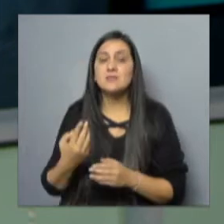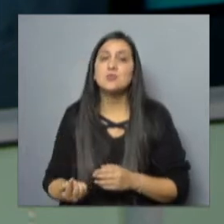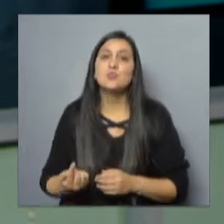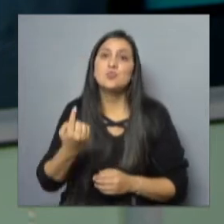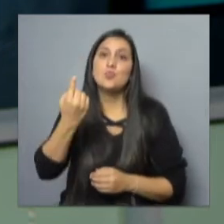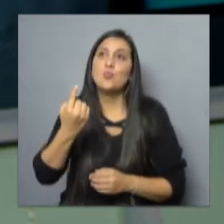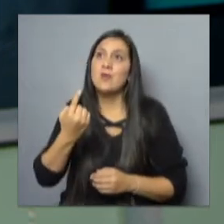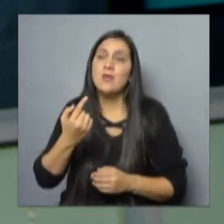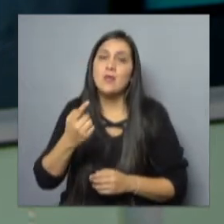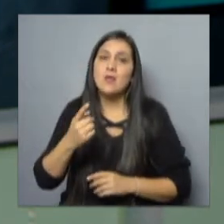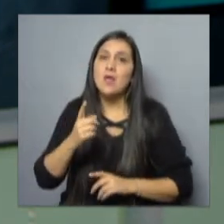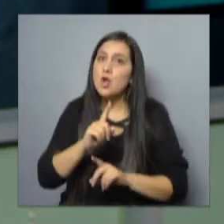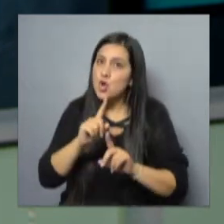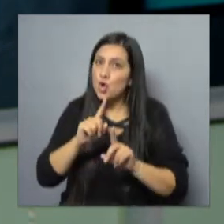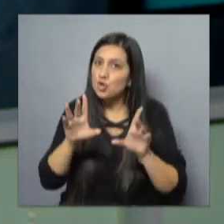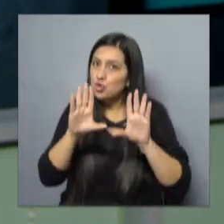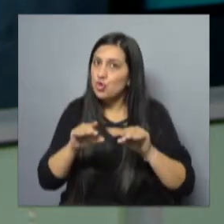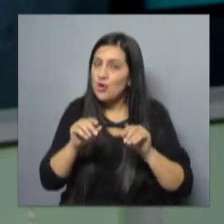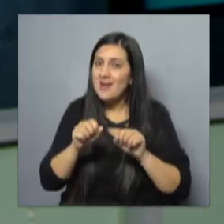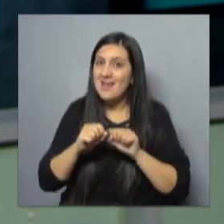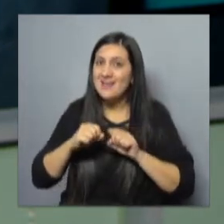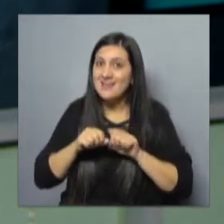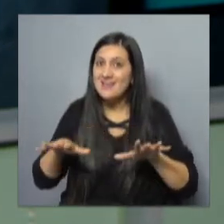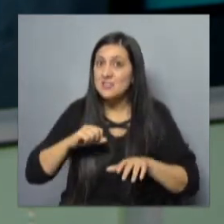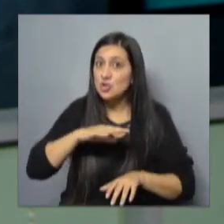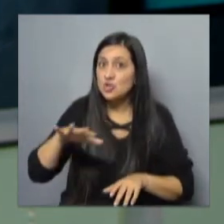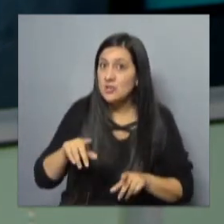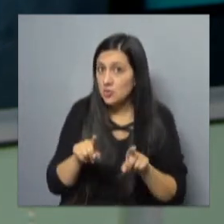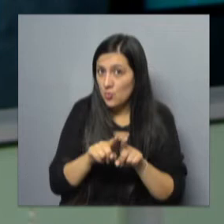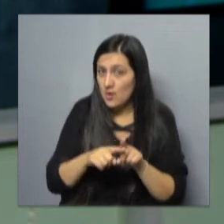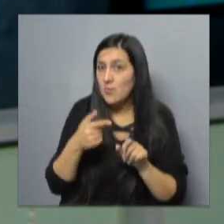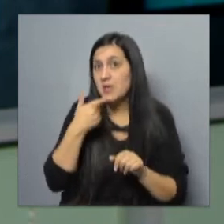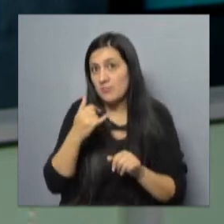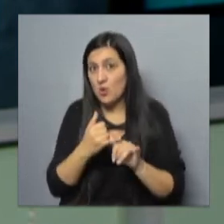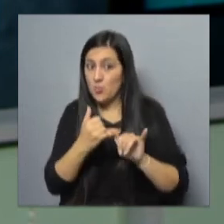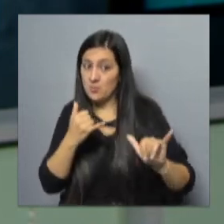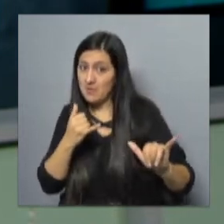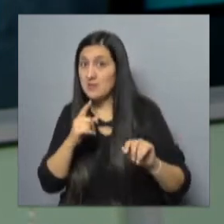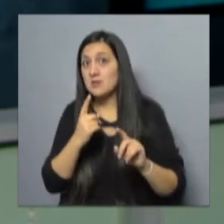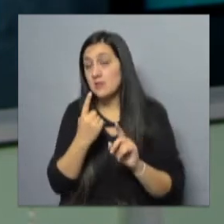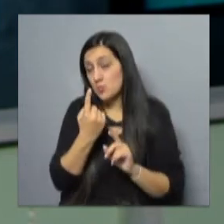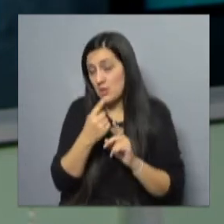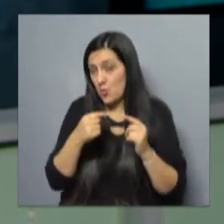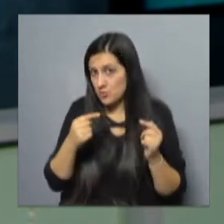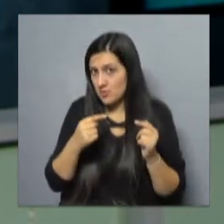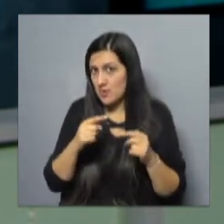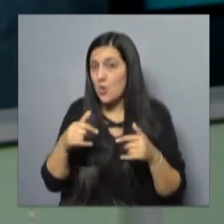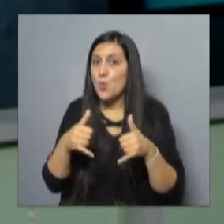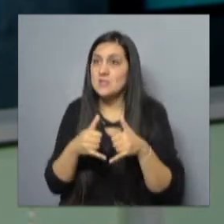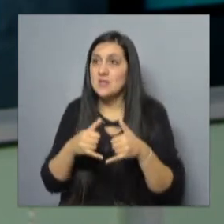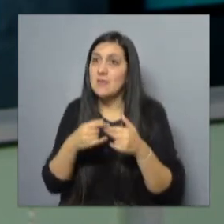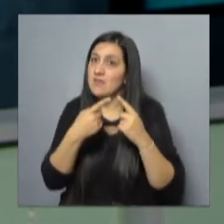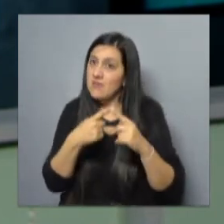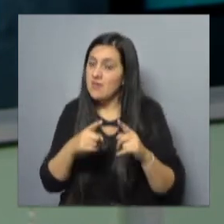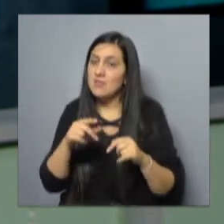a determinadas no todas las redes son iguales el correo electrónico es una cosa el whatsapp es otra en twitter